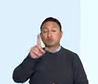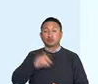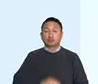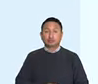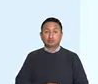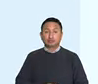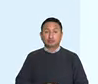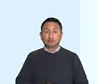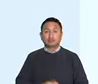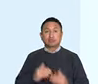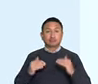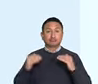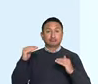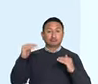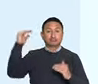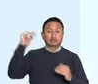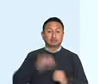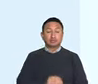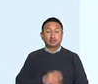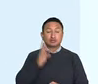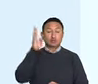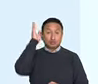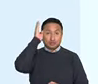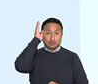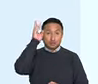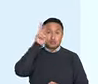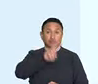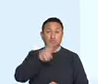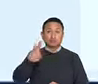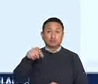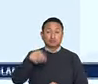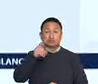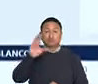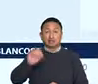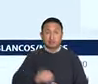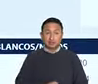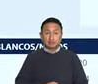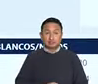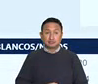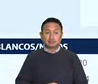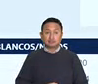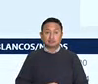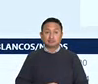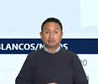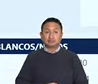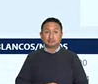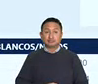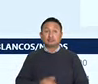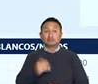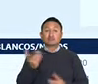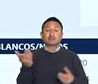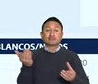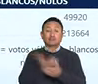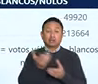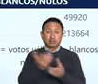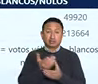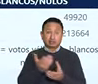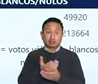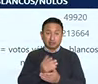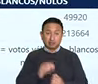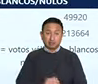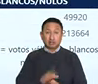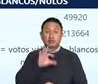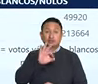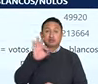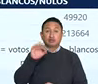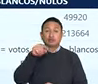21.92%, ya la distancia es mucho más grande. Jorge Yunda con el 22.20%, es el que quedó segundo. Y el resto de candidatos,